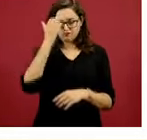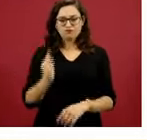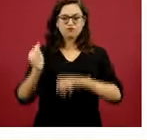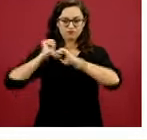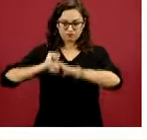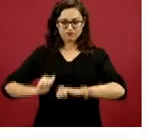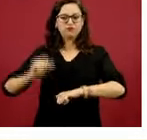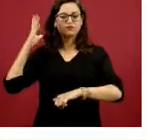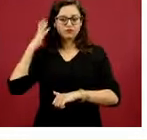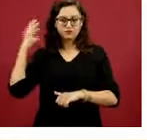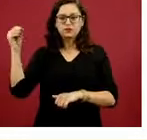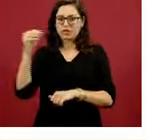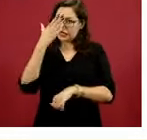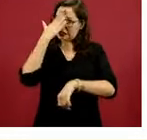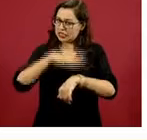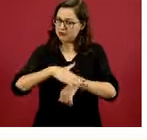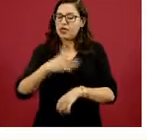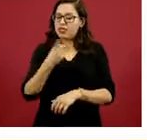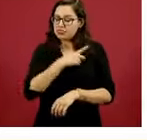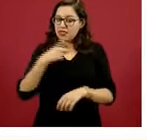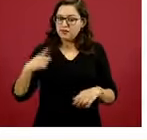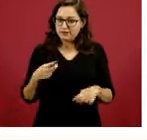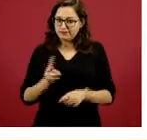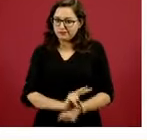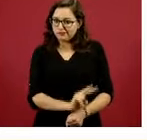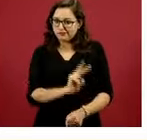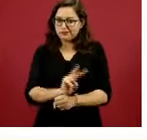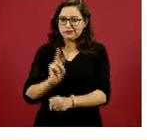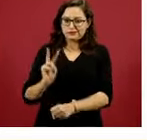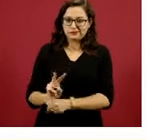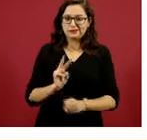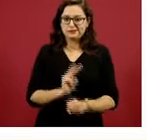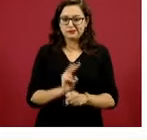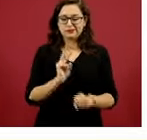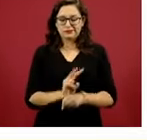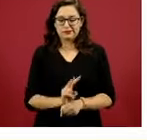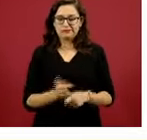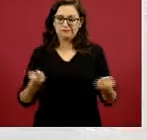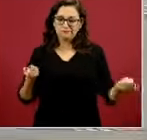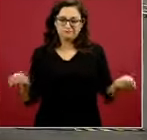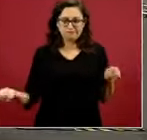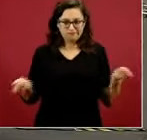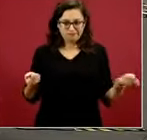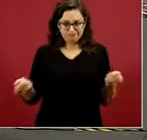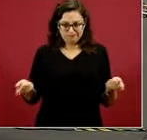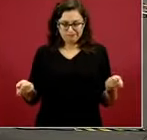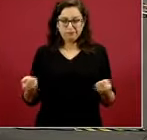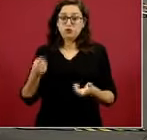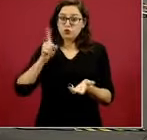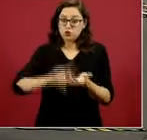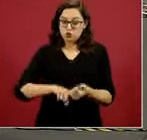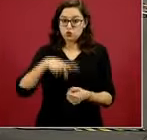autoridades del estado de Colima, para ir monitoreando y definiendo las estrategias a nivel local. La siguiente,